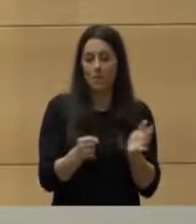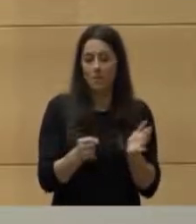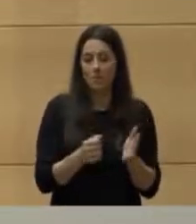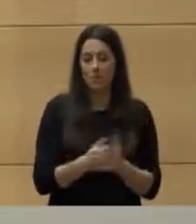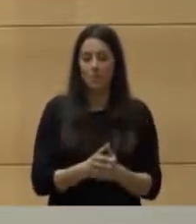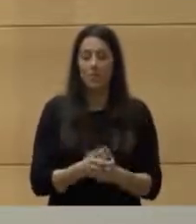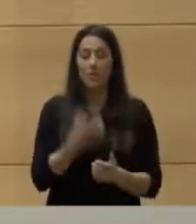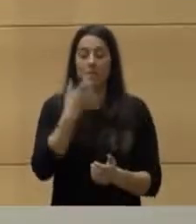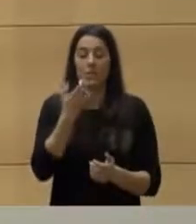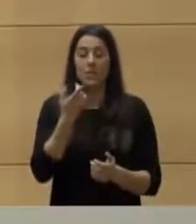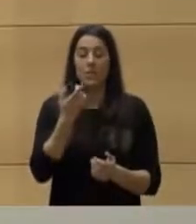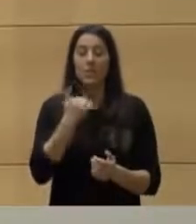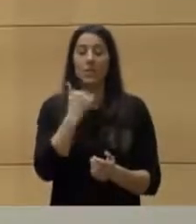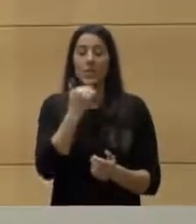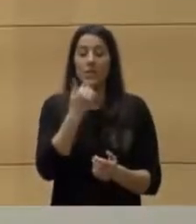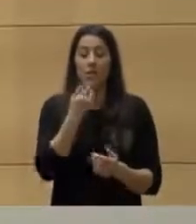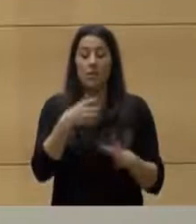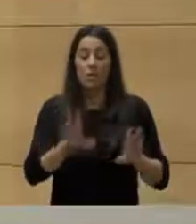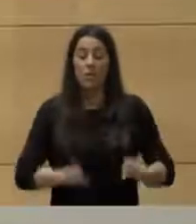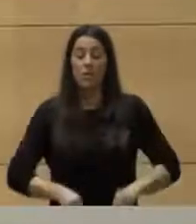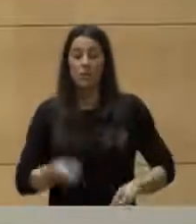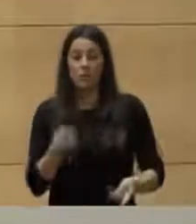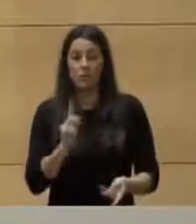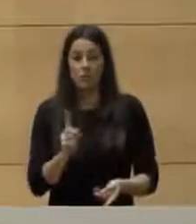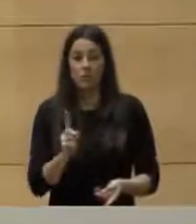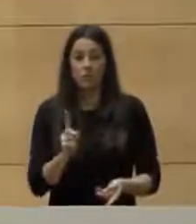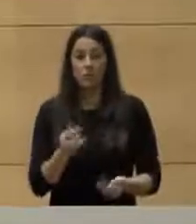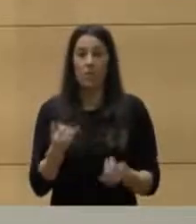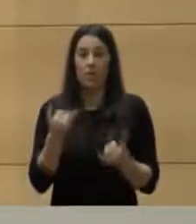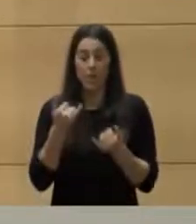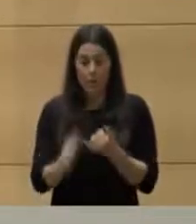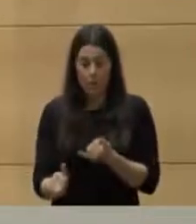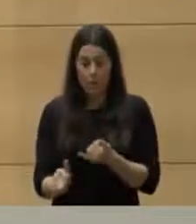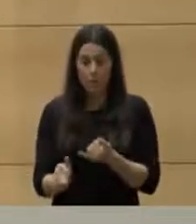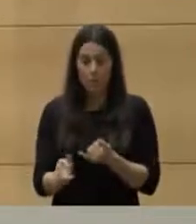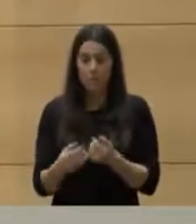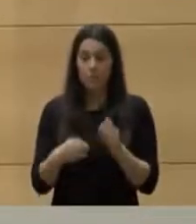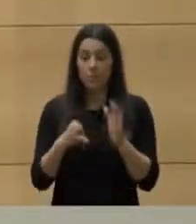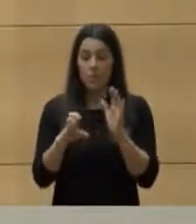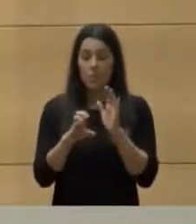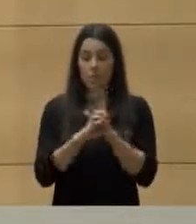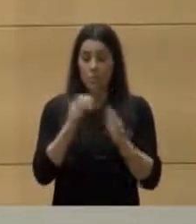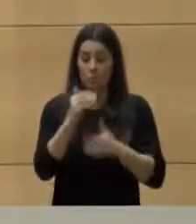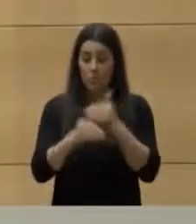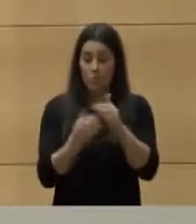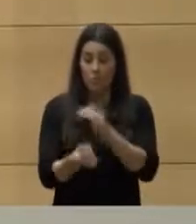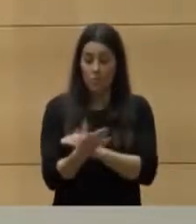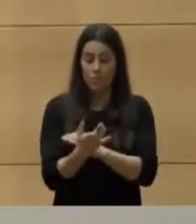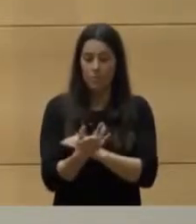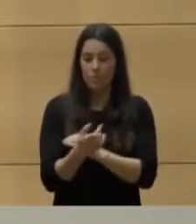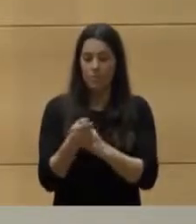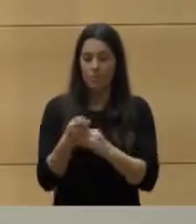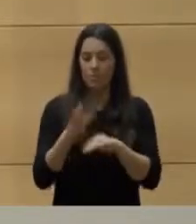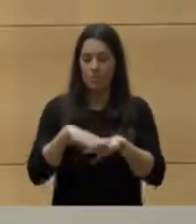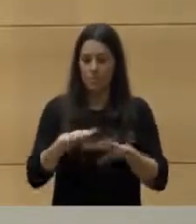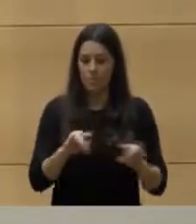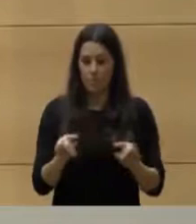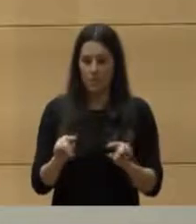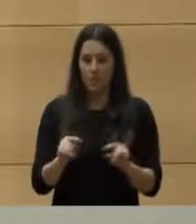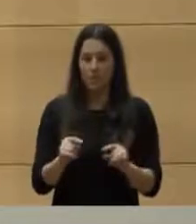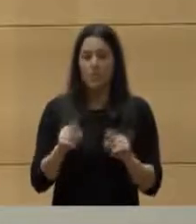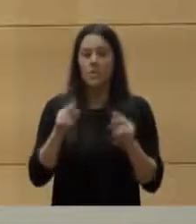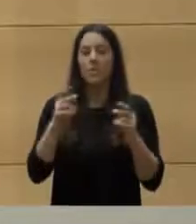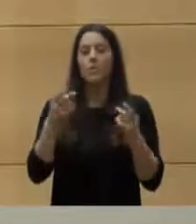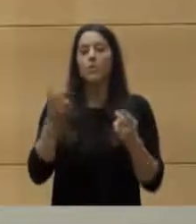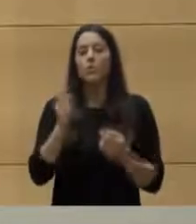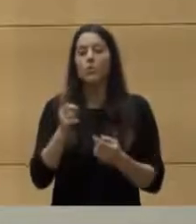se asumen estos riesgos, se terminará siendo otra marca más. No es una cuestión de debate constitucional, que